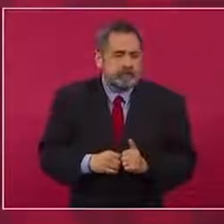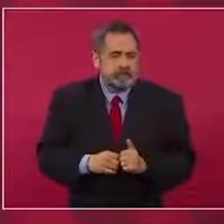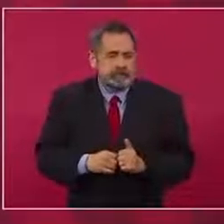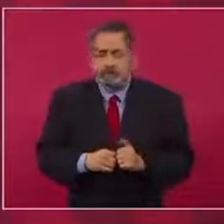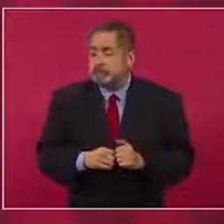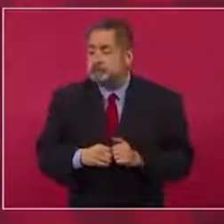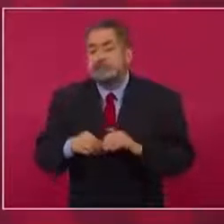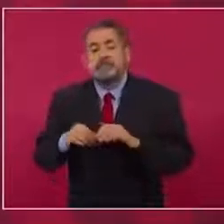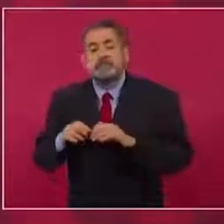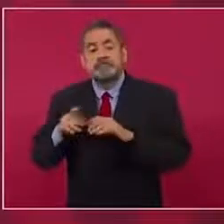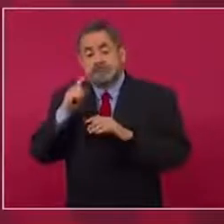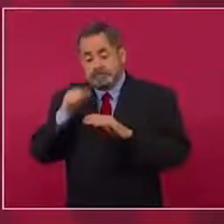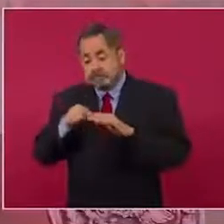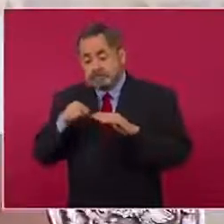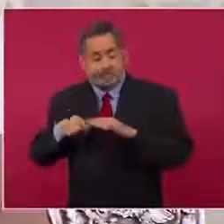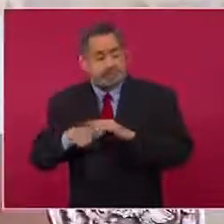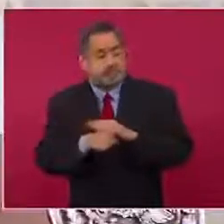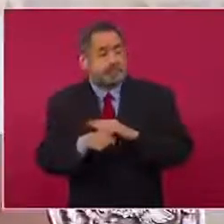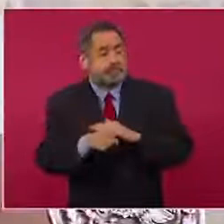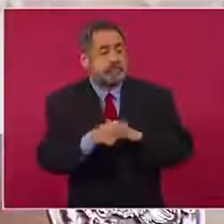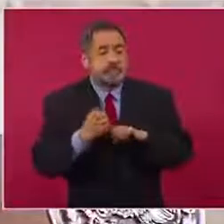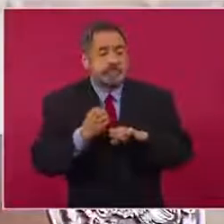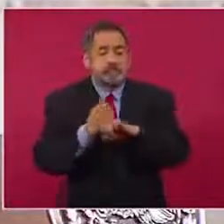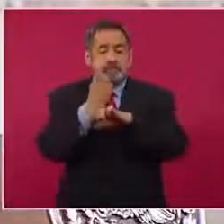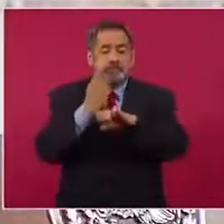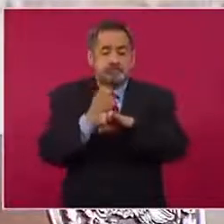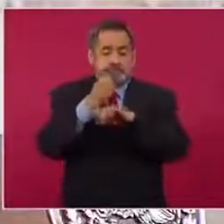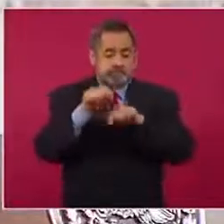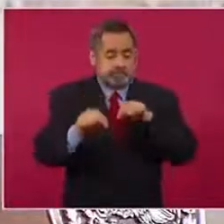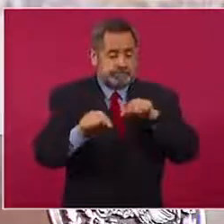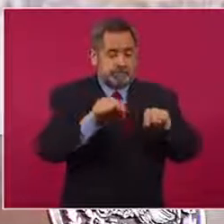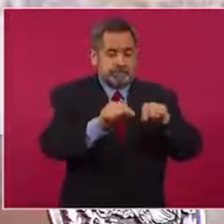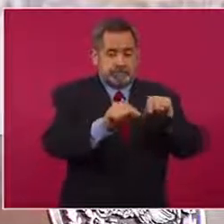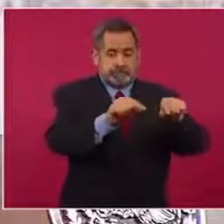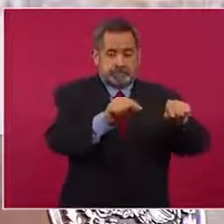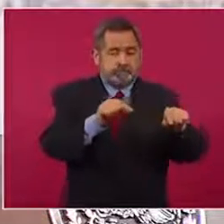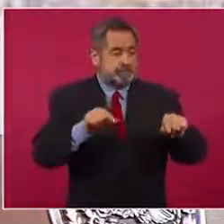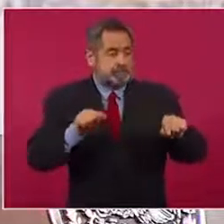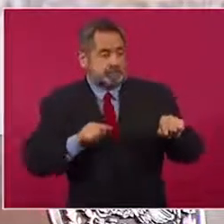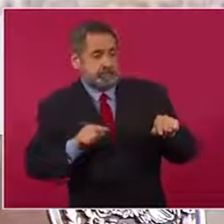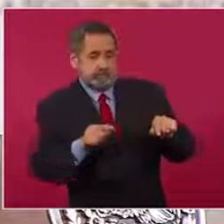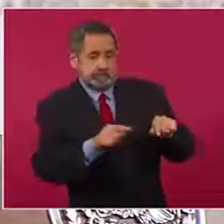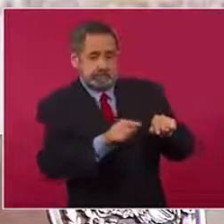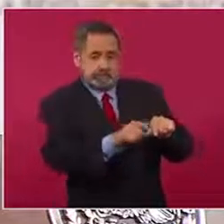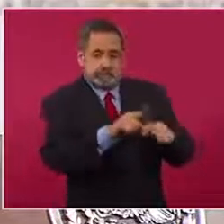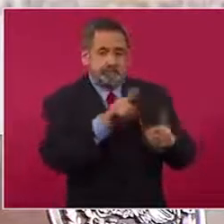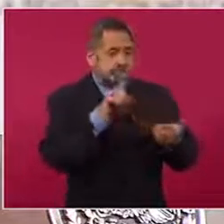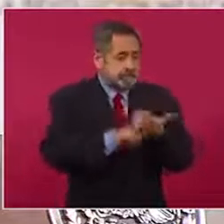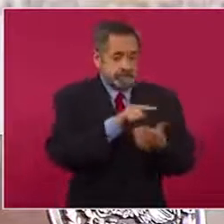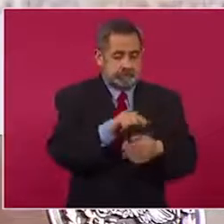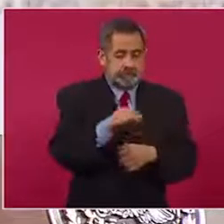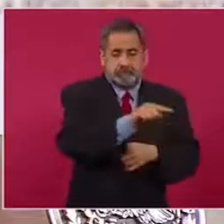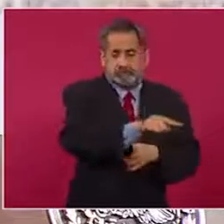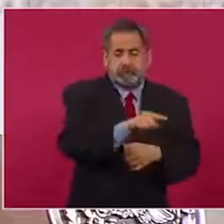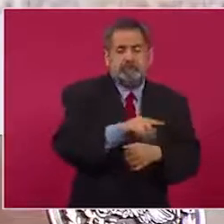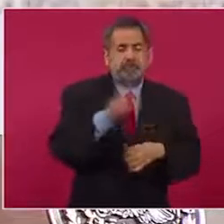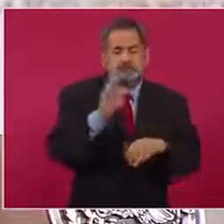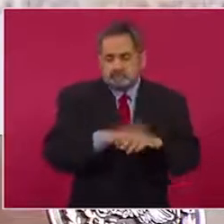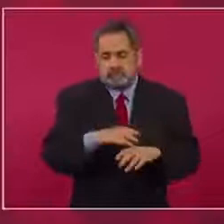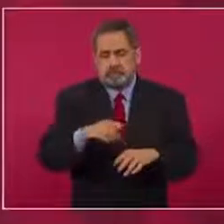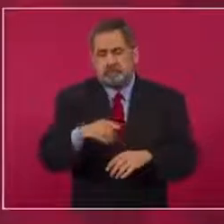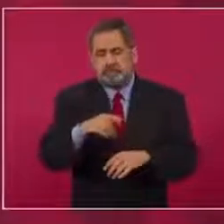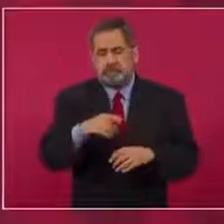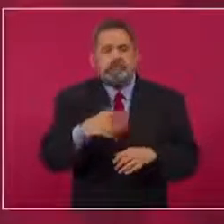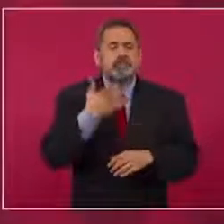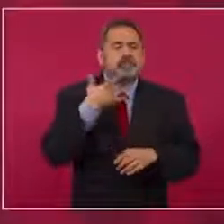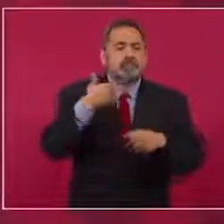todos los estados que atraviesa, las ciudades que atraviesa, van a tener sistemas de distribución para